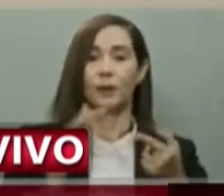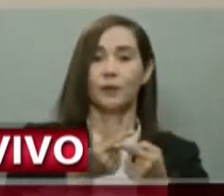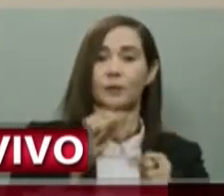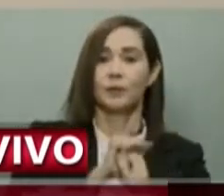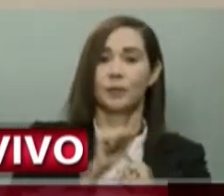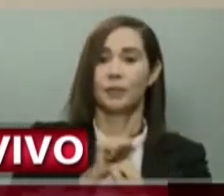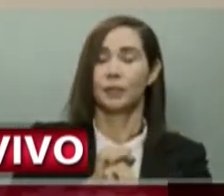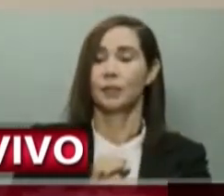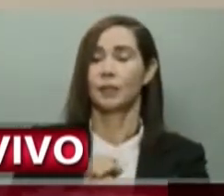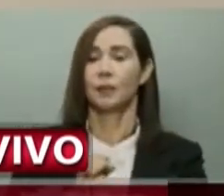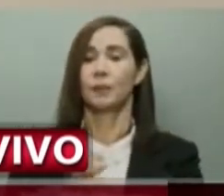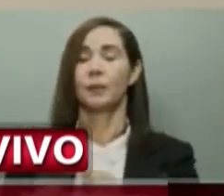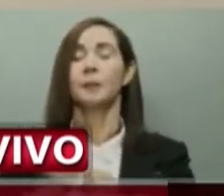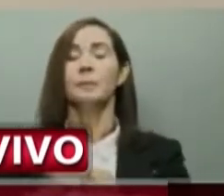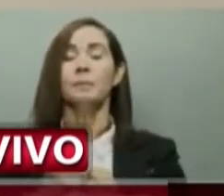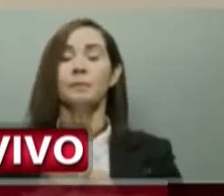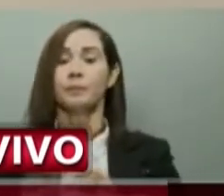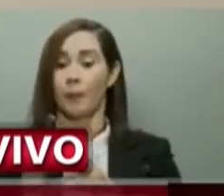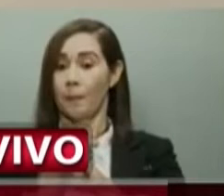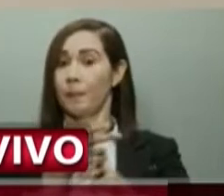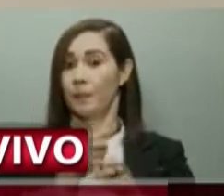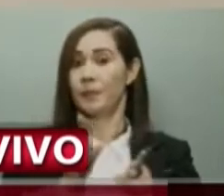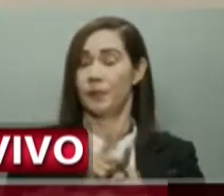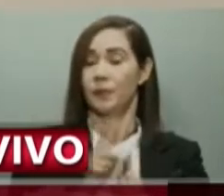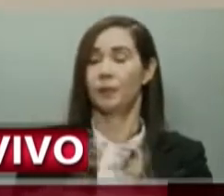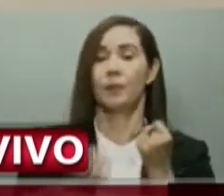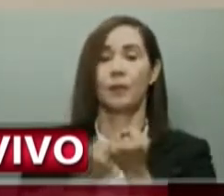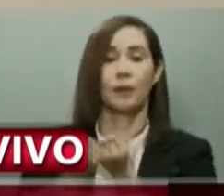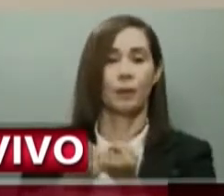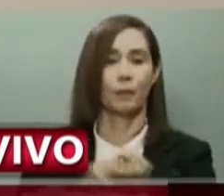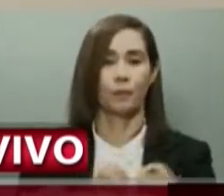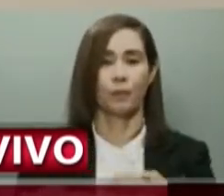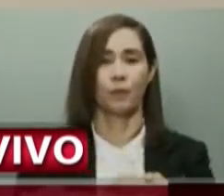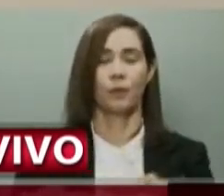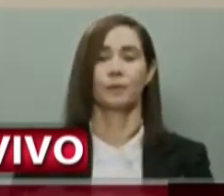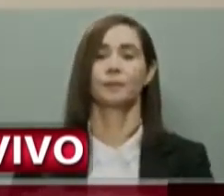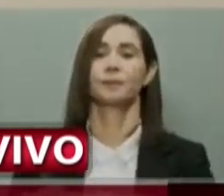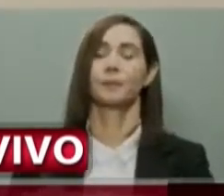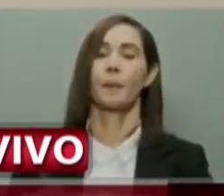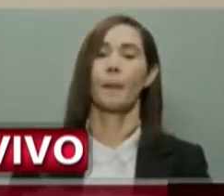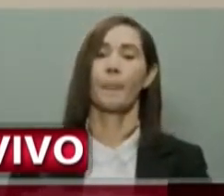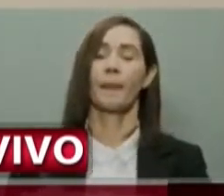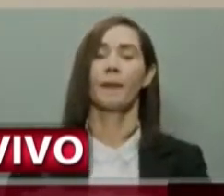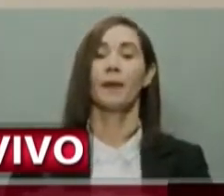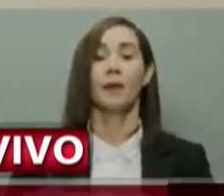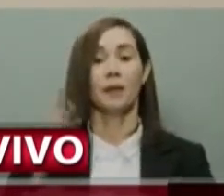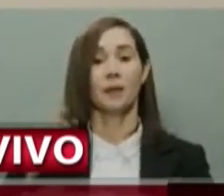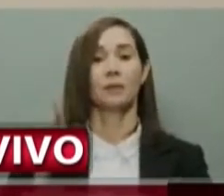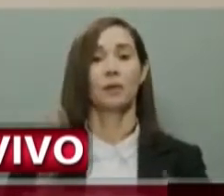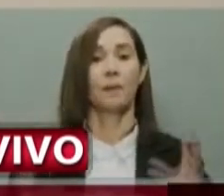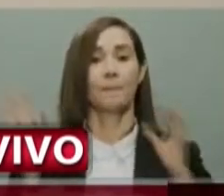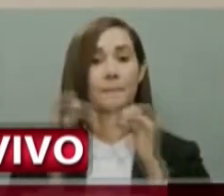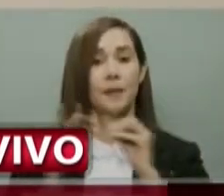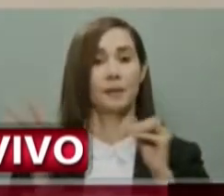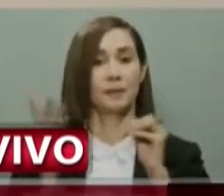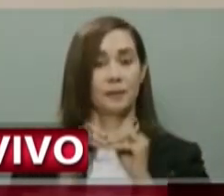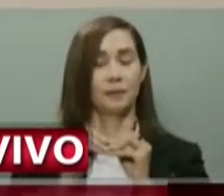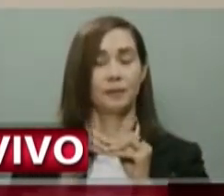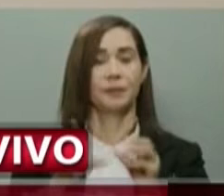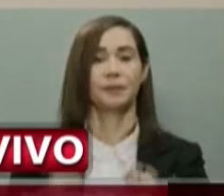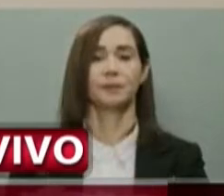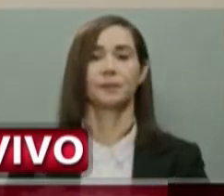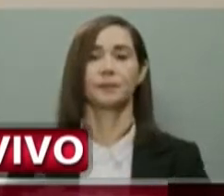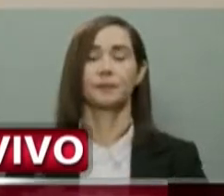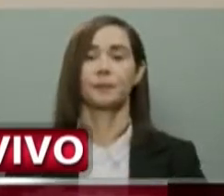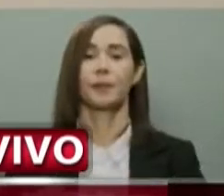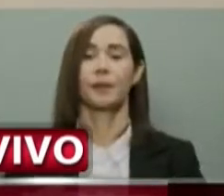hacen grandes inversiones en el campo de parte de ellos, porque no todo se lo da el gobierno. Entonces eso hay que multiplicarlo por 10 la